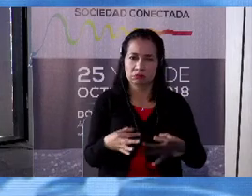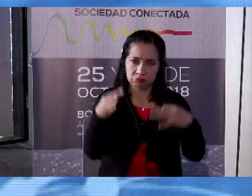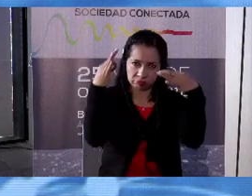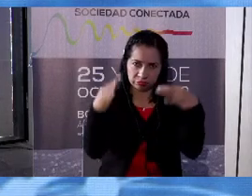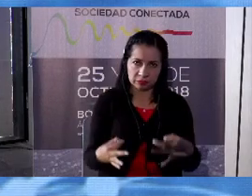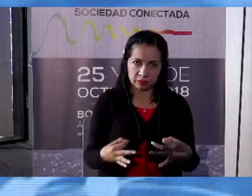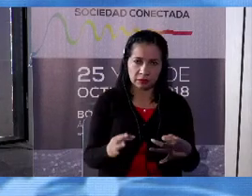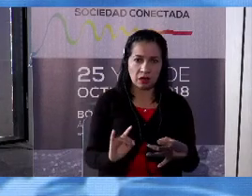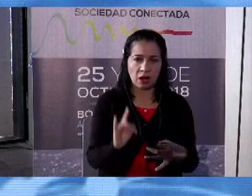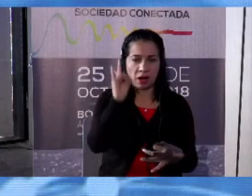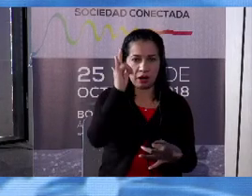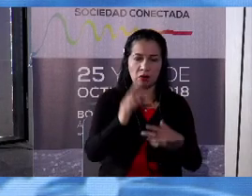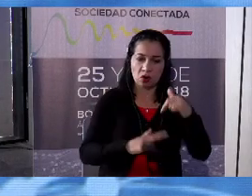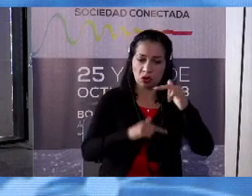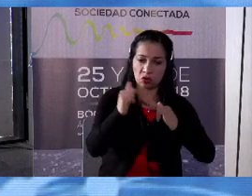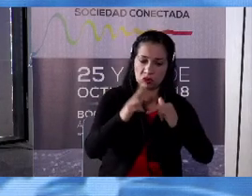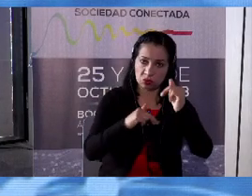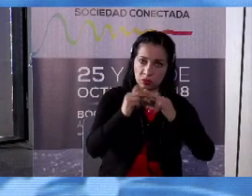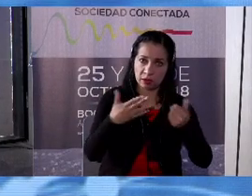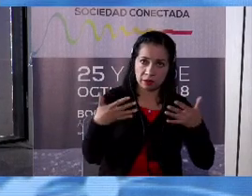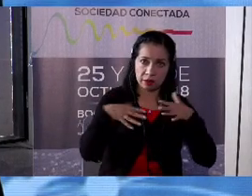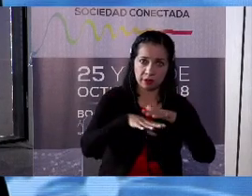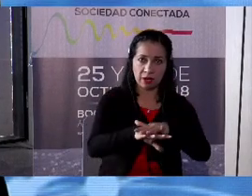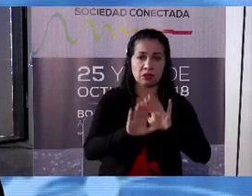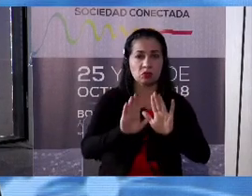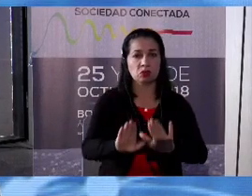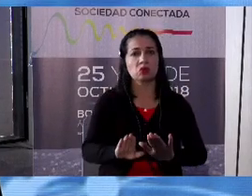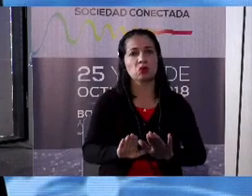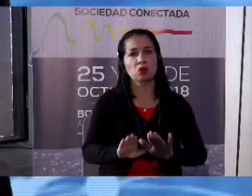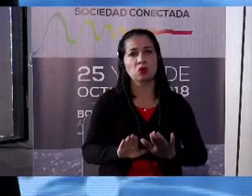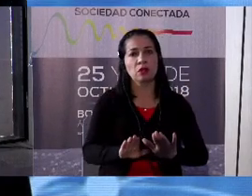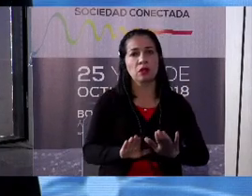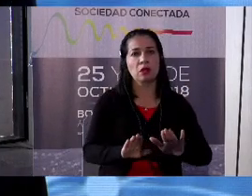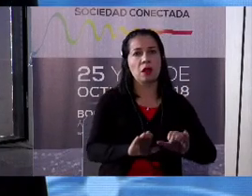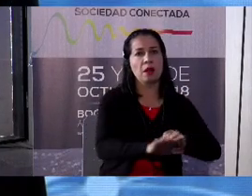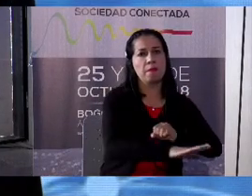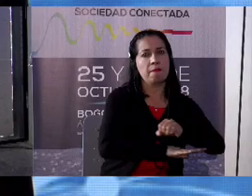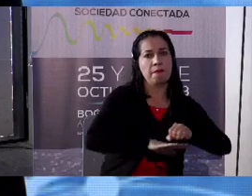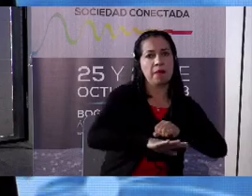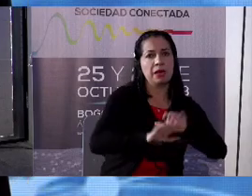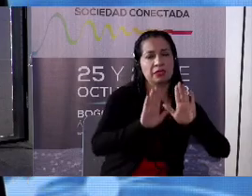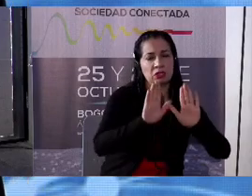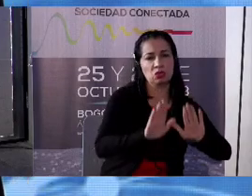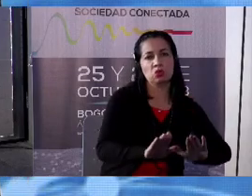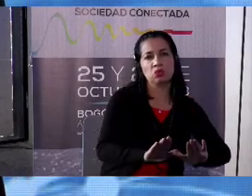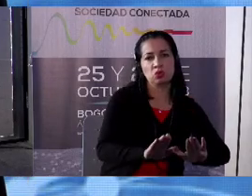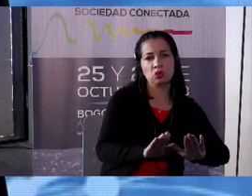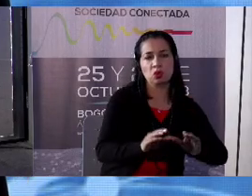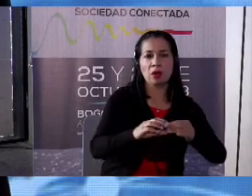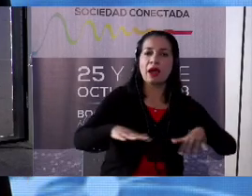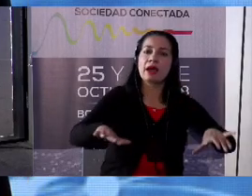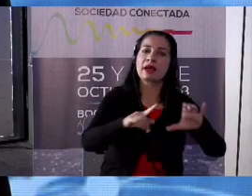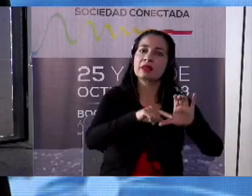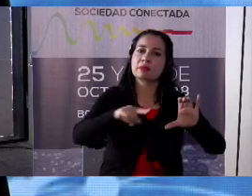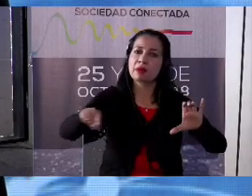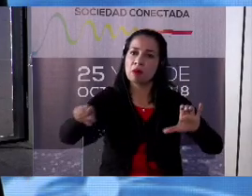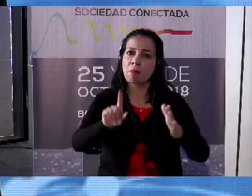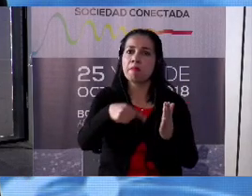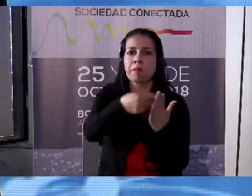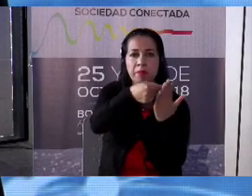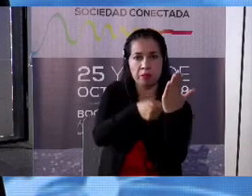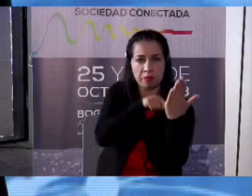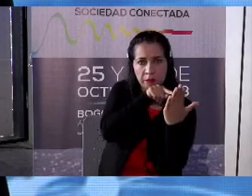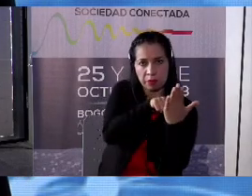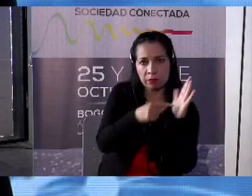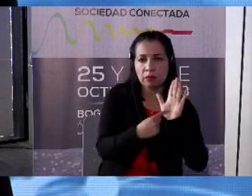vayan a construir una red esté con base en el espectro disponible estipulado en la base de datos Y